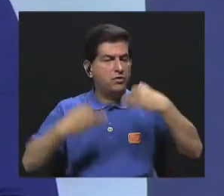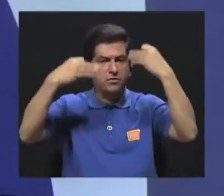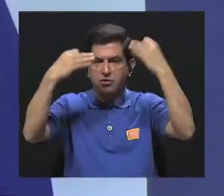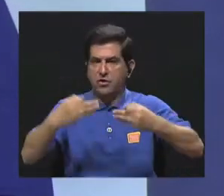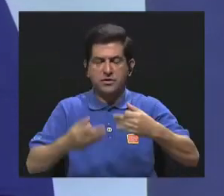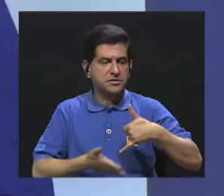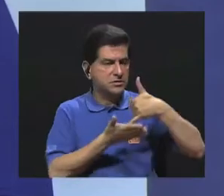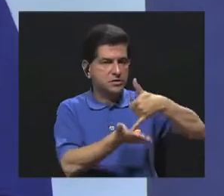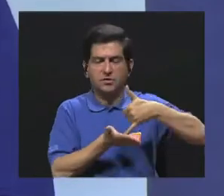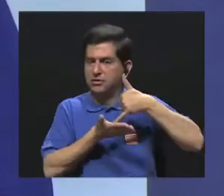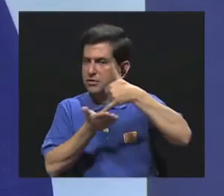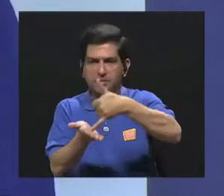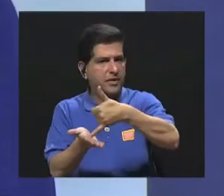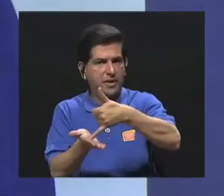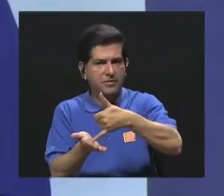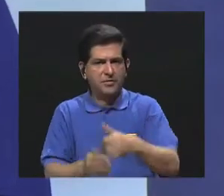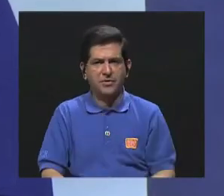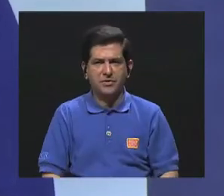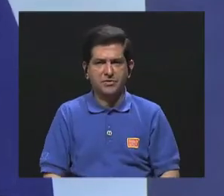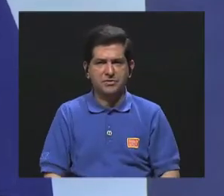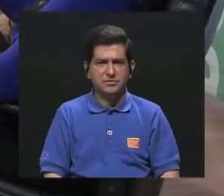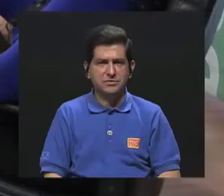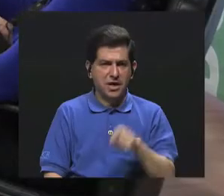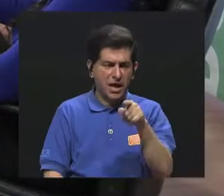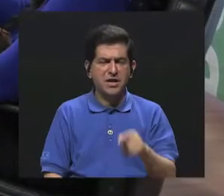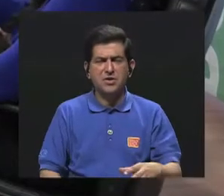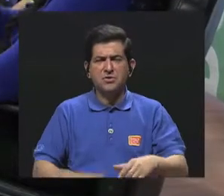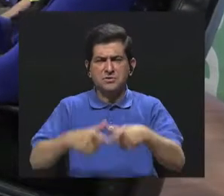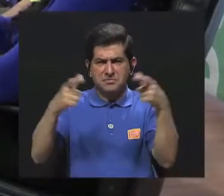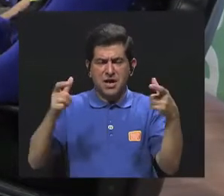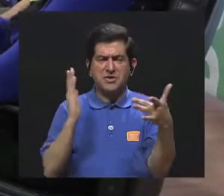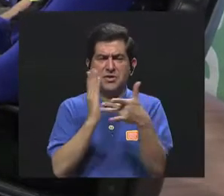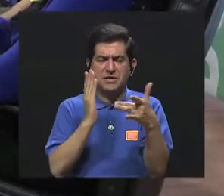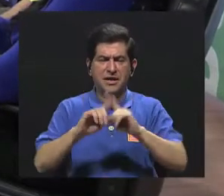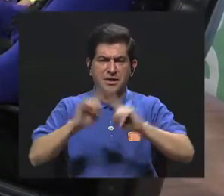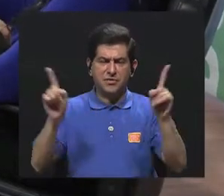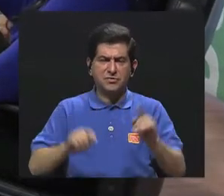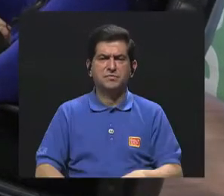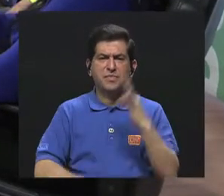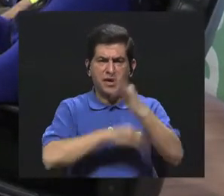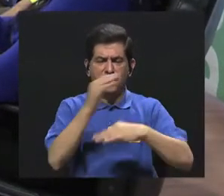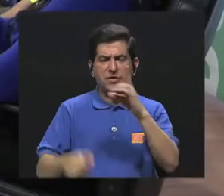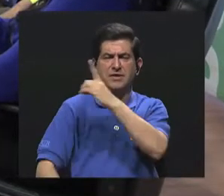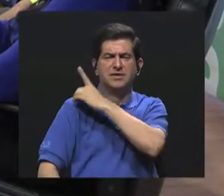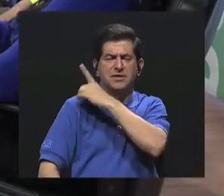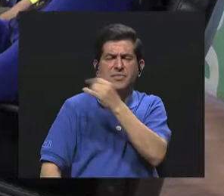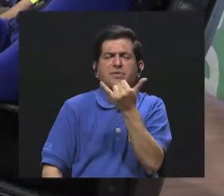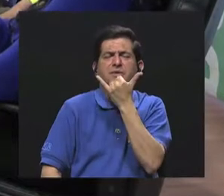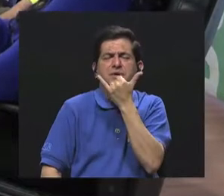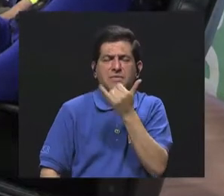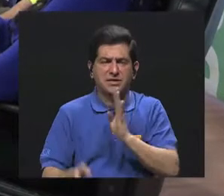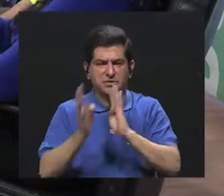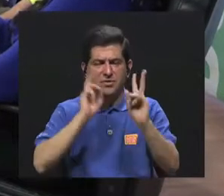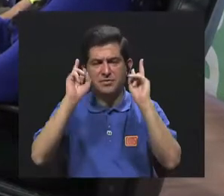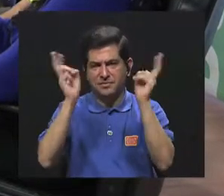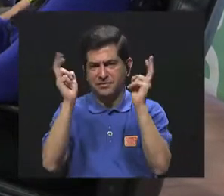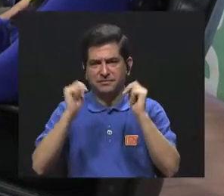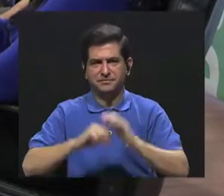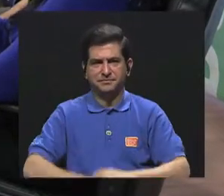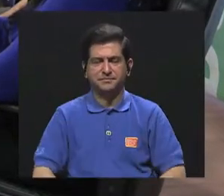decide dar estos premios técnicos en su mayoría, pero sobre todo en cuanto a dirección? Me encantaría que hablara sobre el